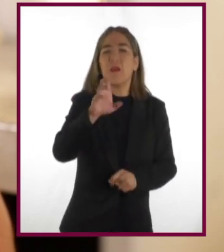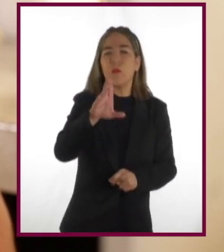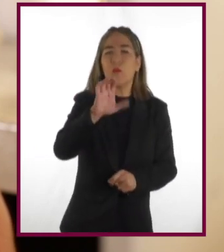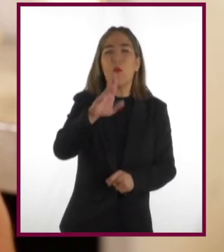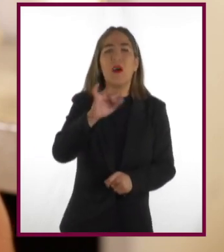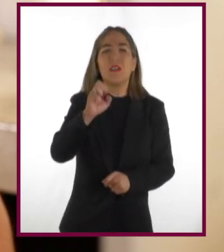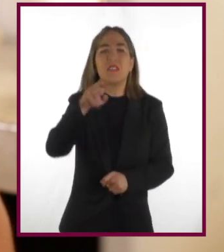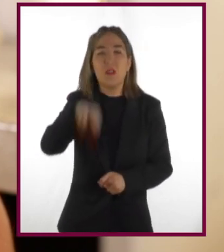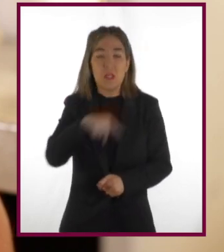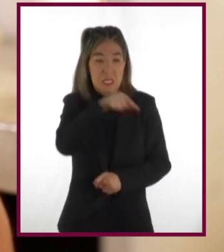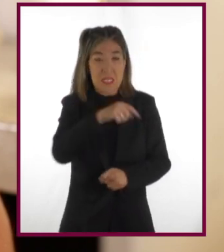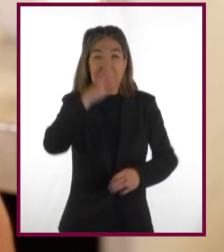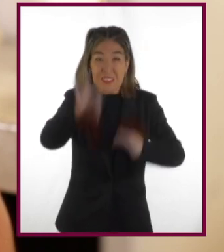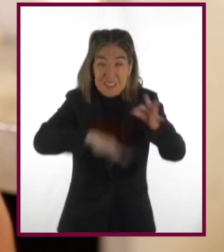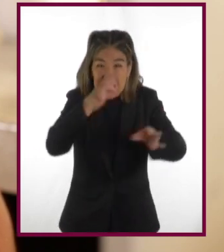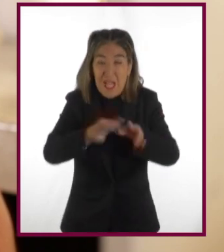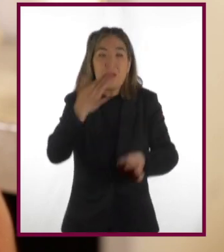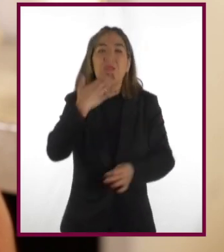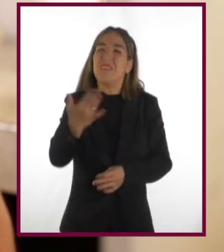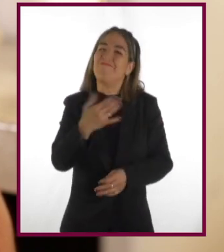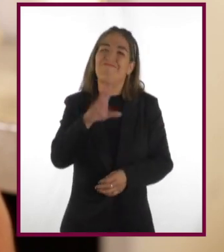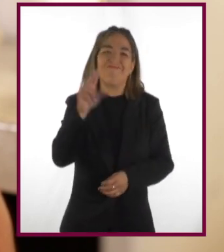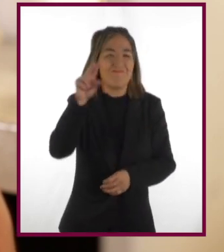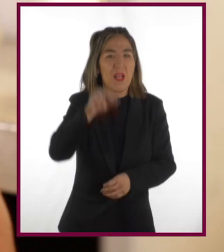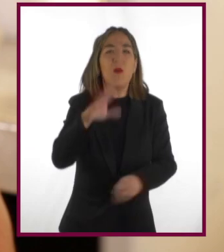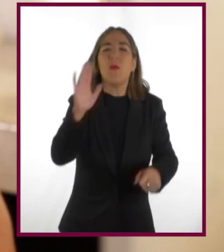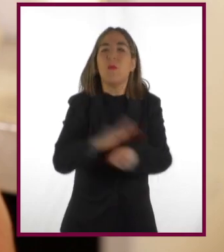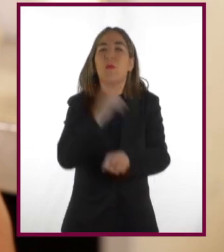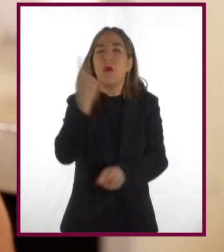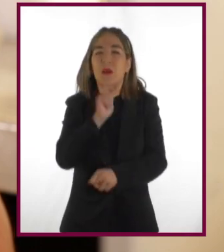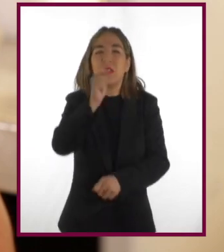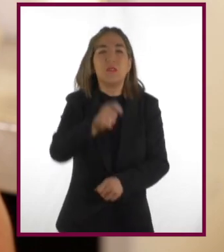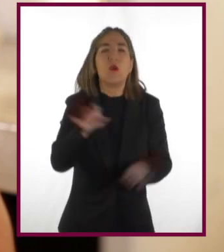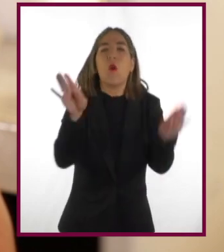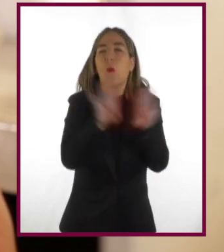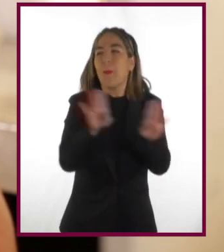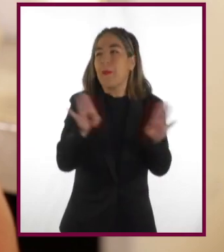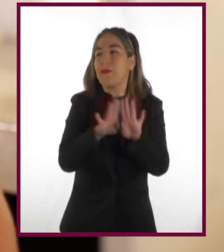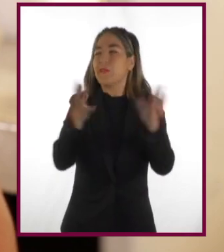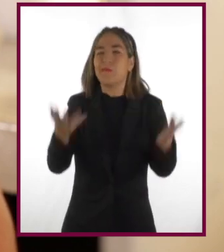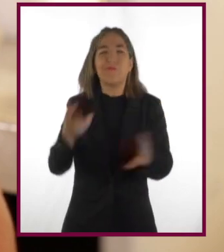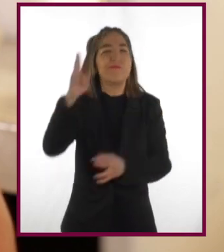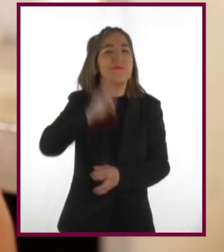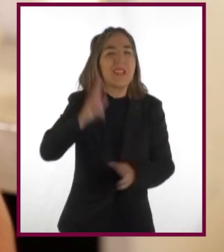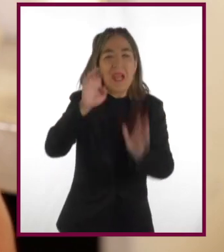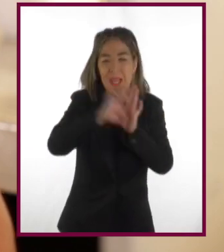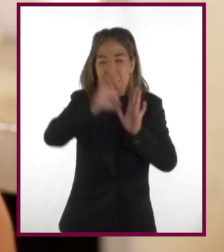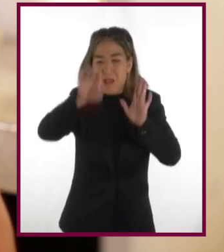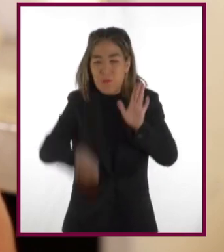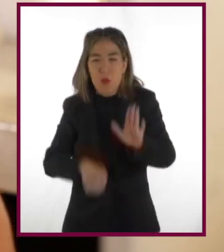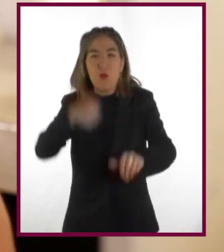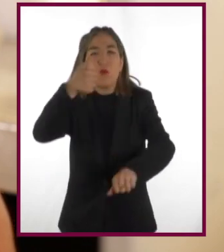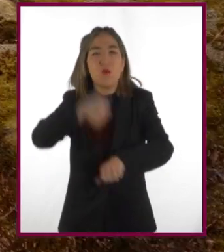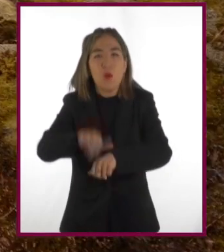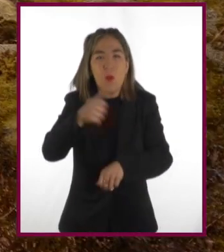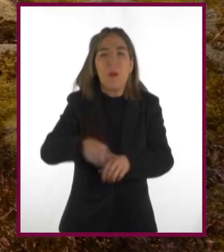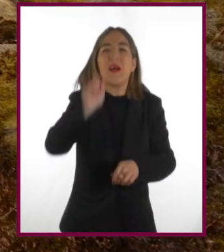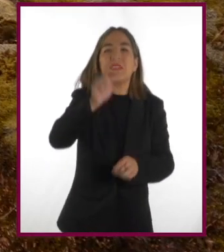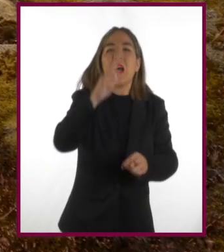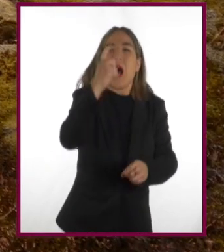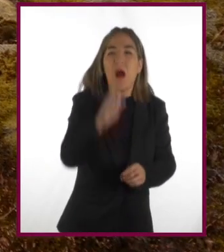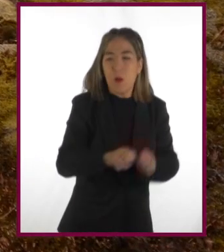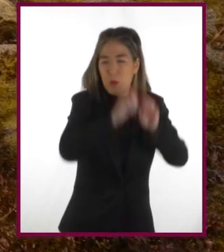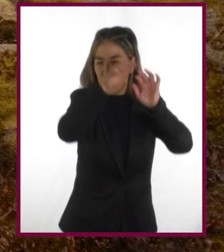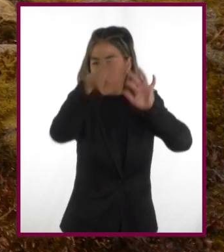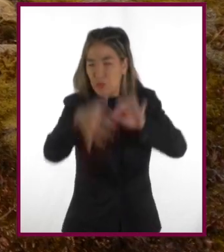son ecuaciones no exactas por sí mismas, porque tratan un modelo de fluidos, de flujo de